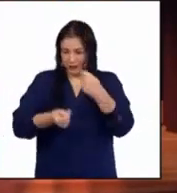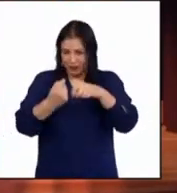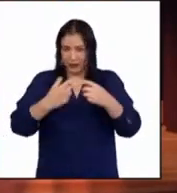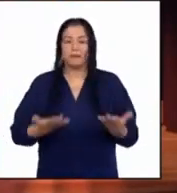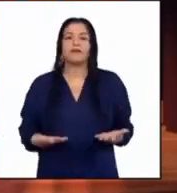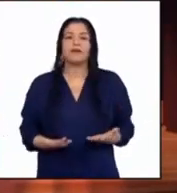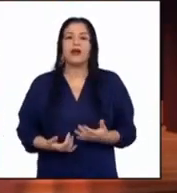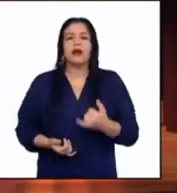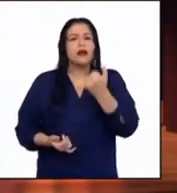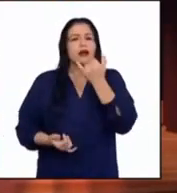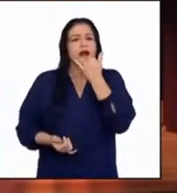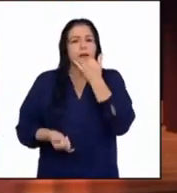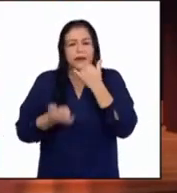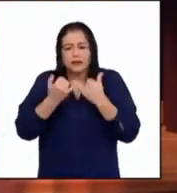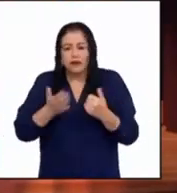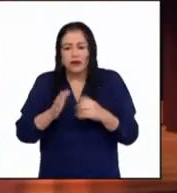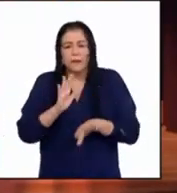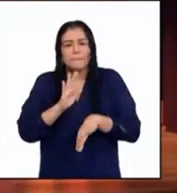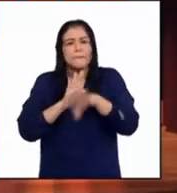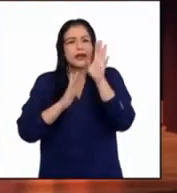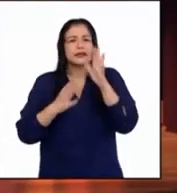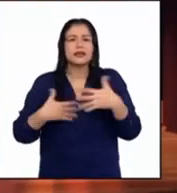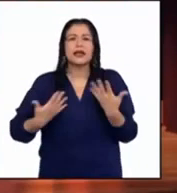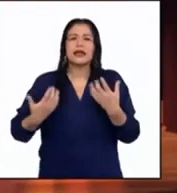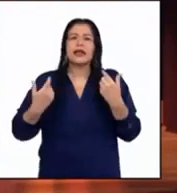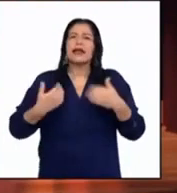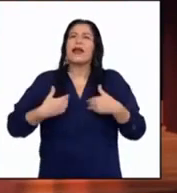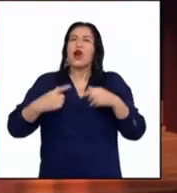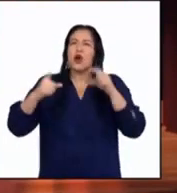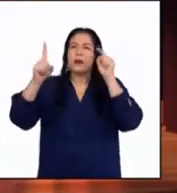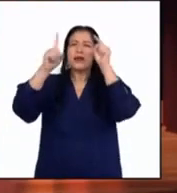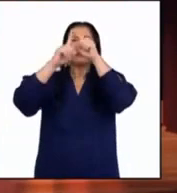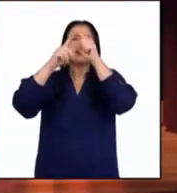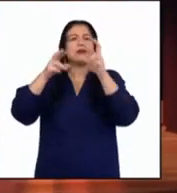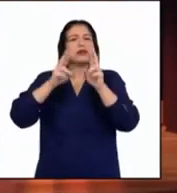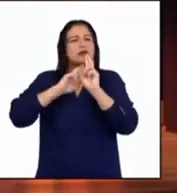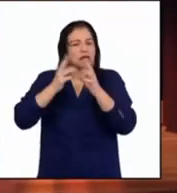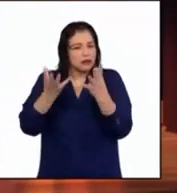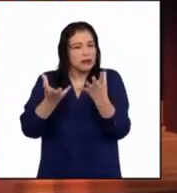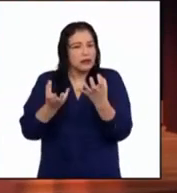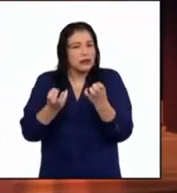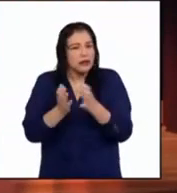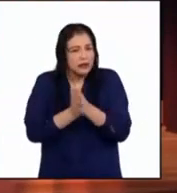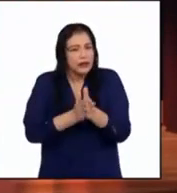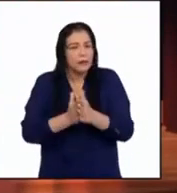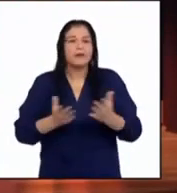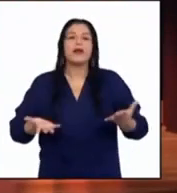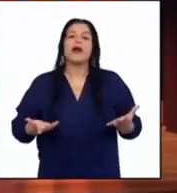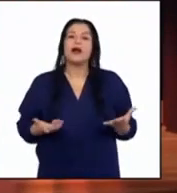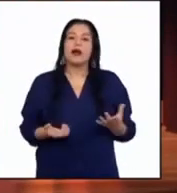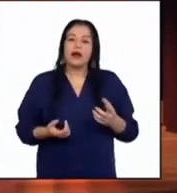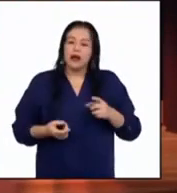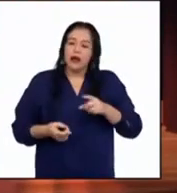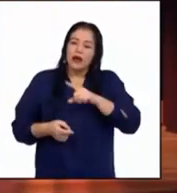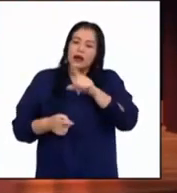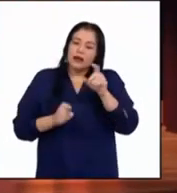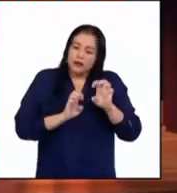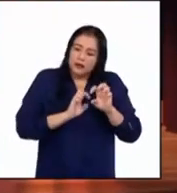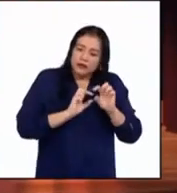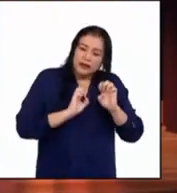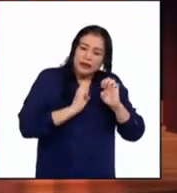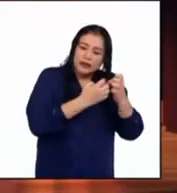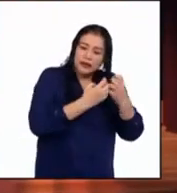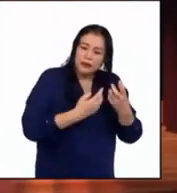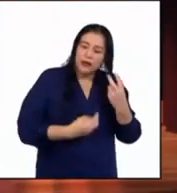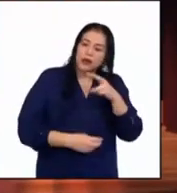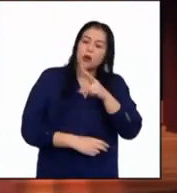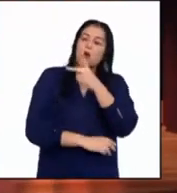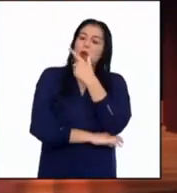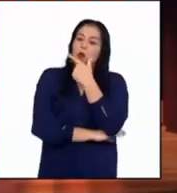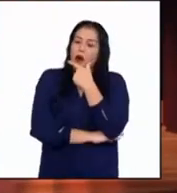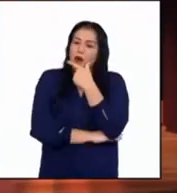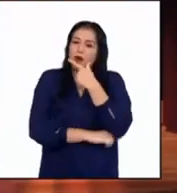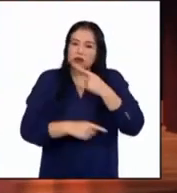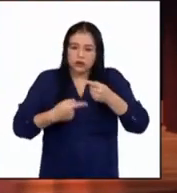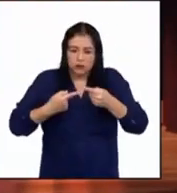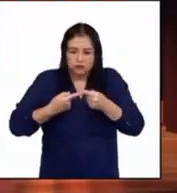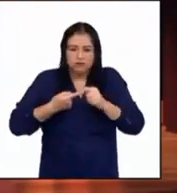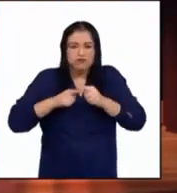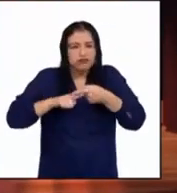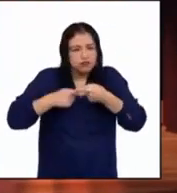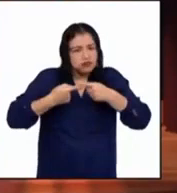más allá de lograr el resultado que se plantearon, ellas se dieron cuenta que el tejido a mano era una actividad